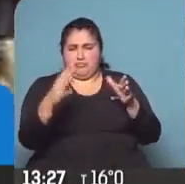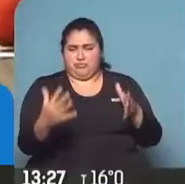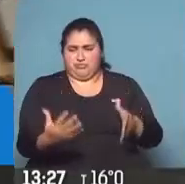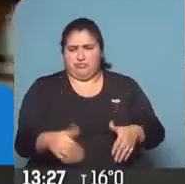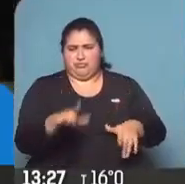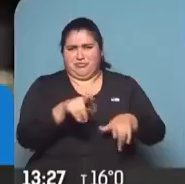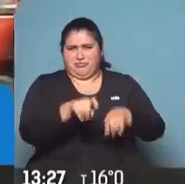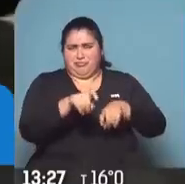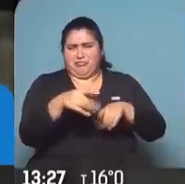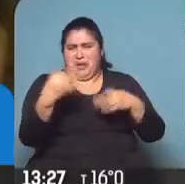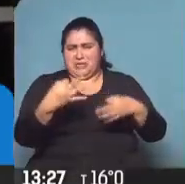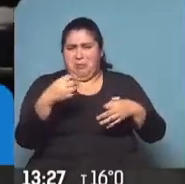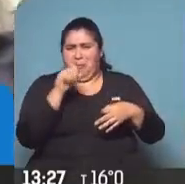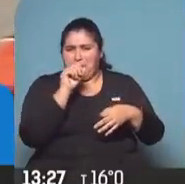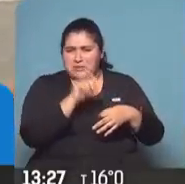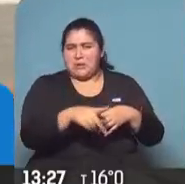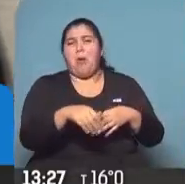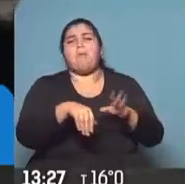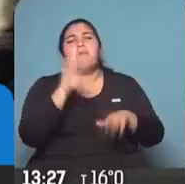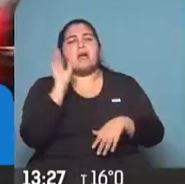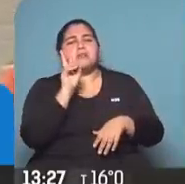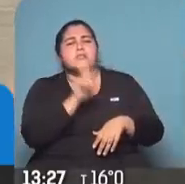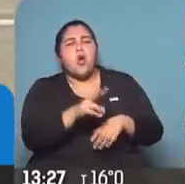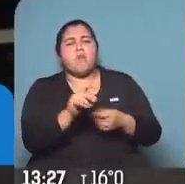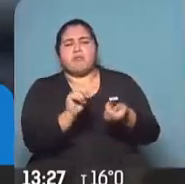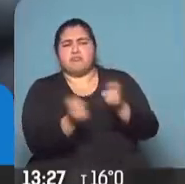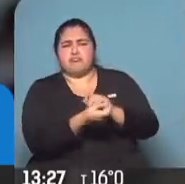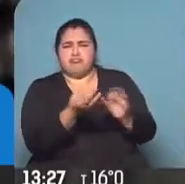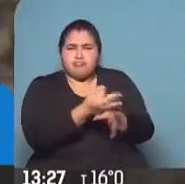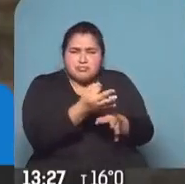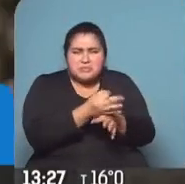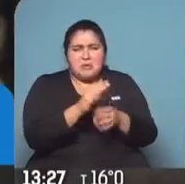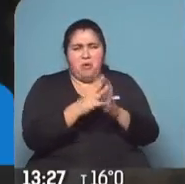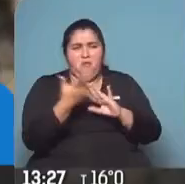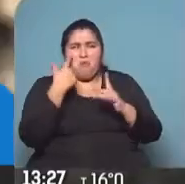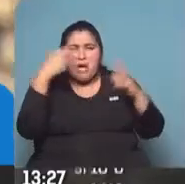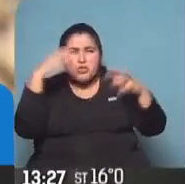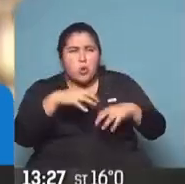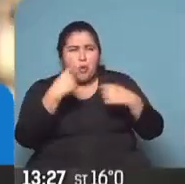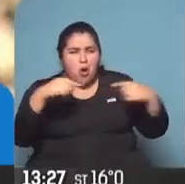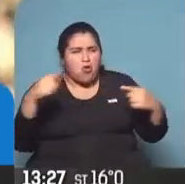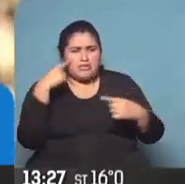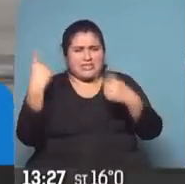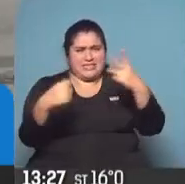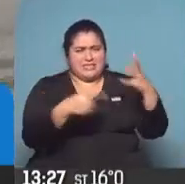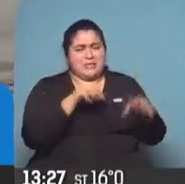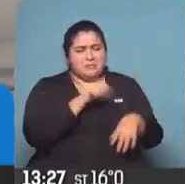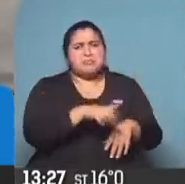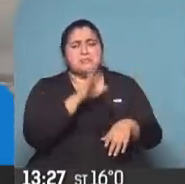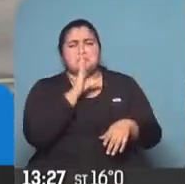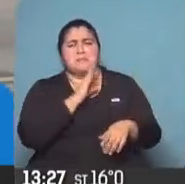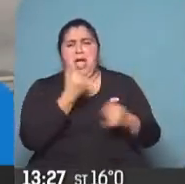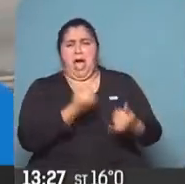de adaptación a condiciones climáticas adversas gendarmería